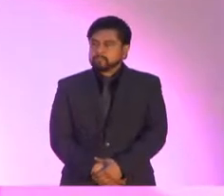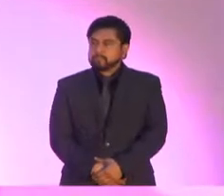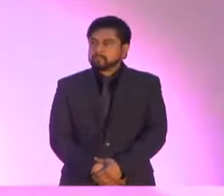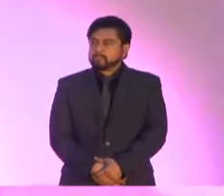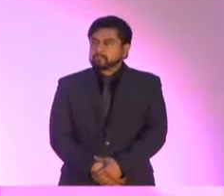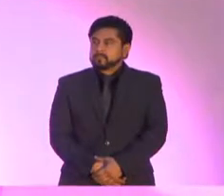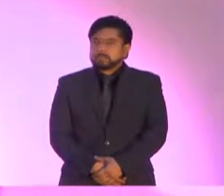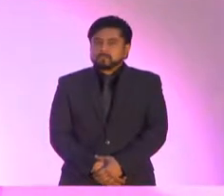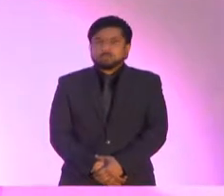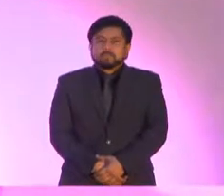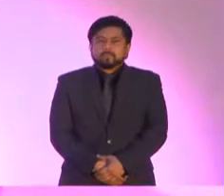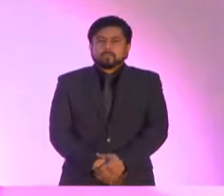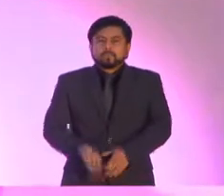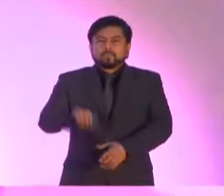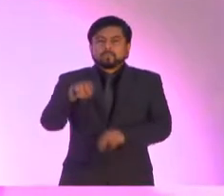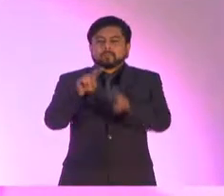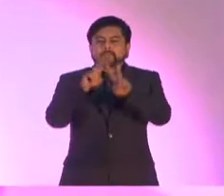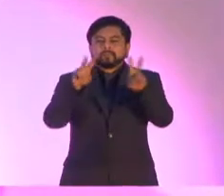Era.